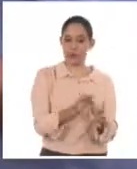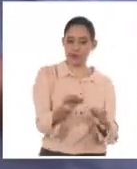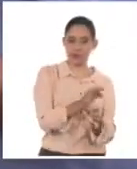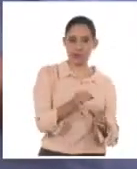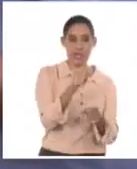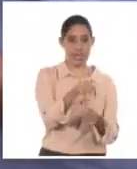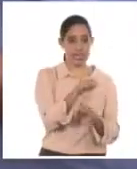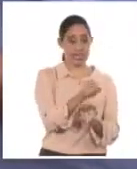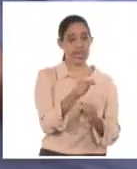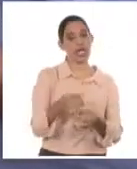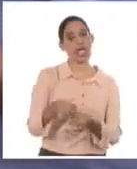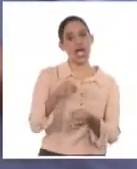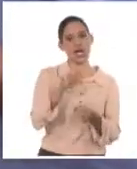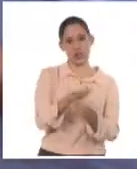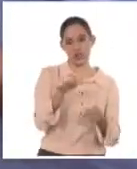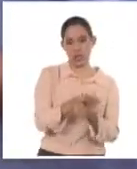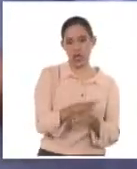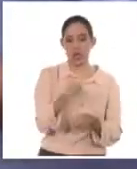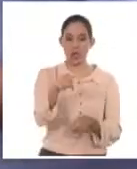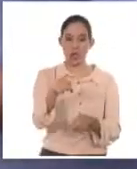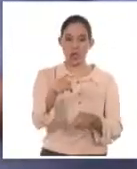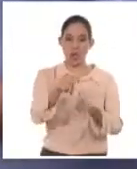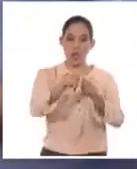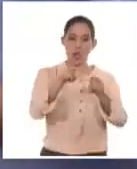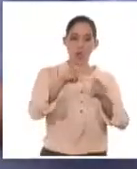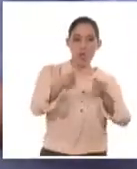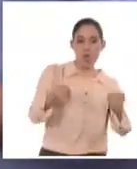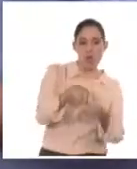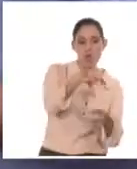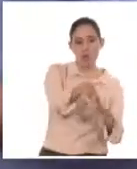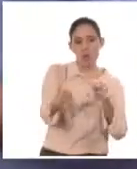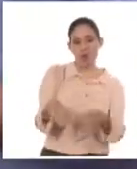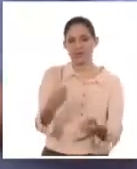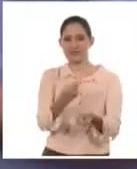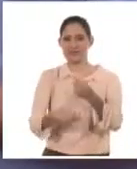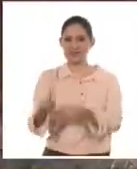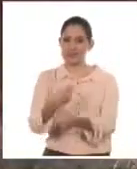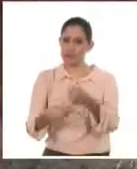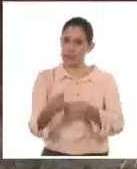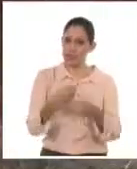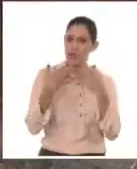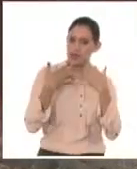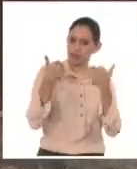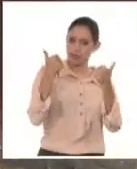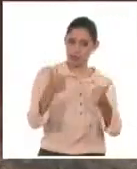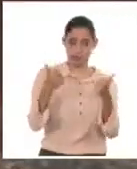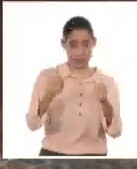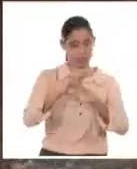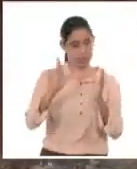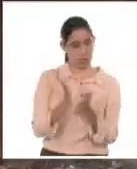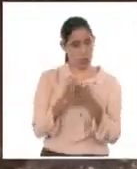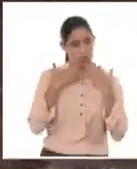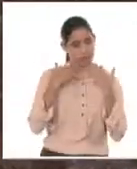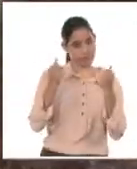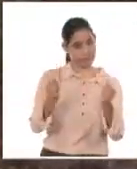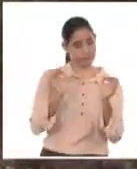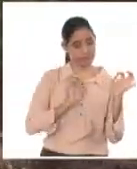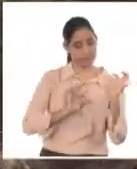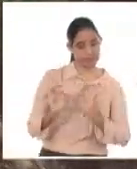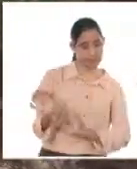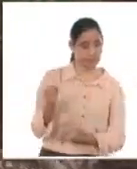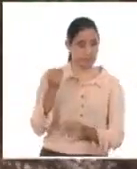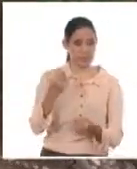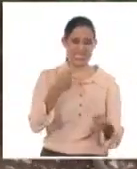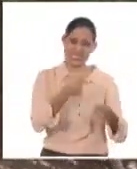modo de venta, que es un kiosco para vender y llevar las cosas allí frescas y con calidad. Muy cerca de Las Guásimas, otra experiencia